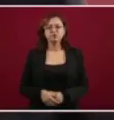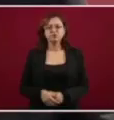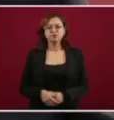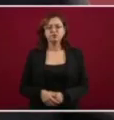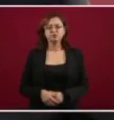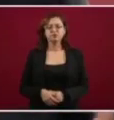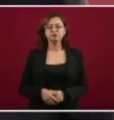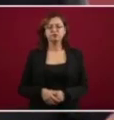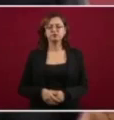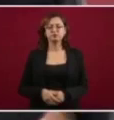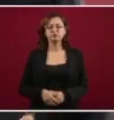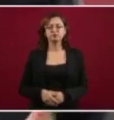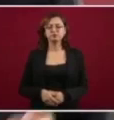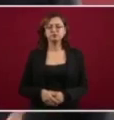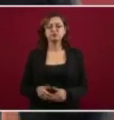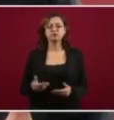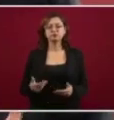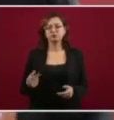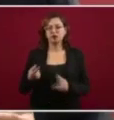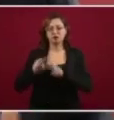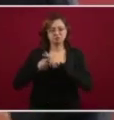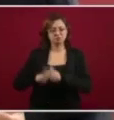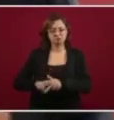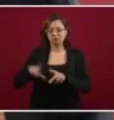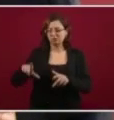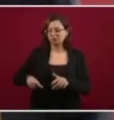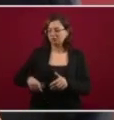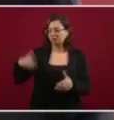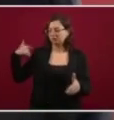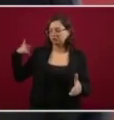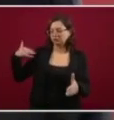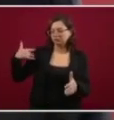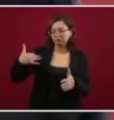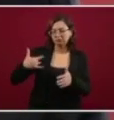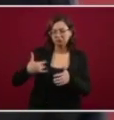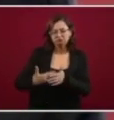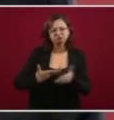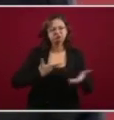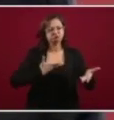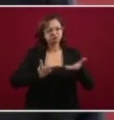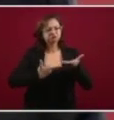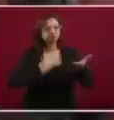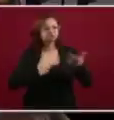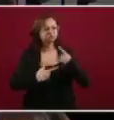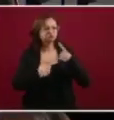tratando desde antes, y con los sucesos de Culiacán se